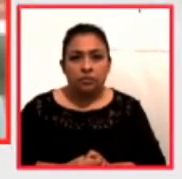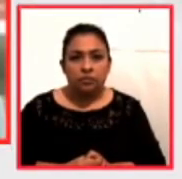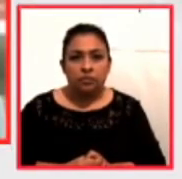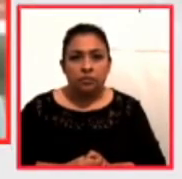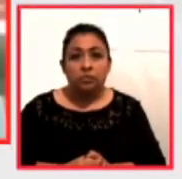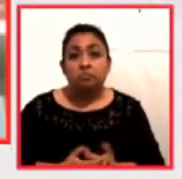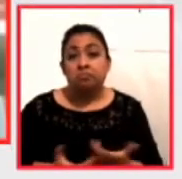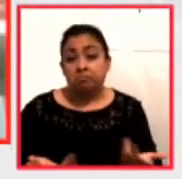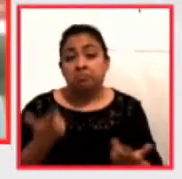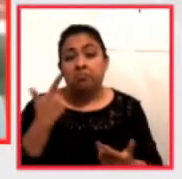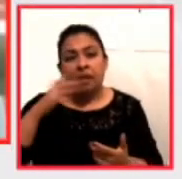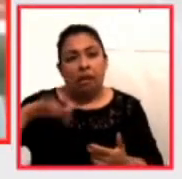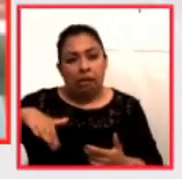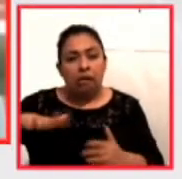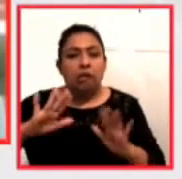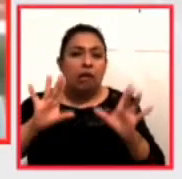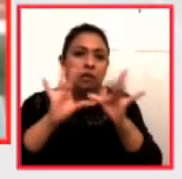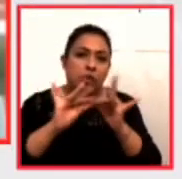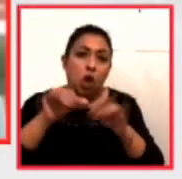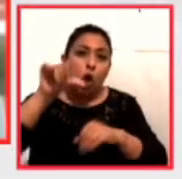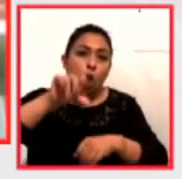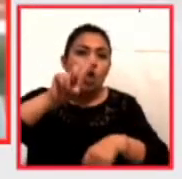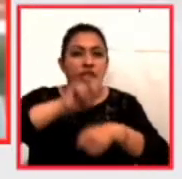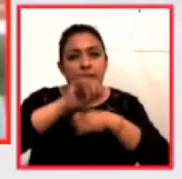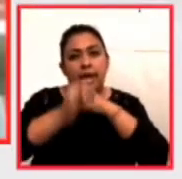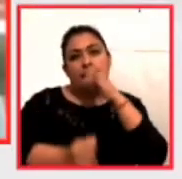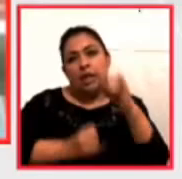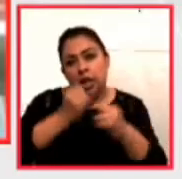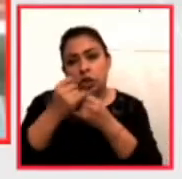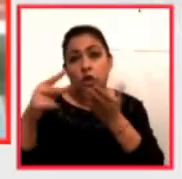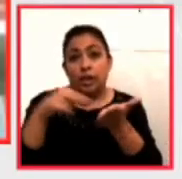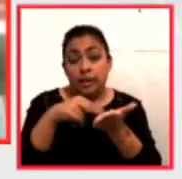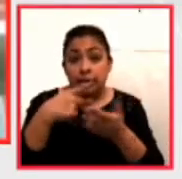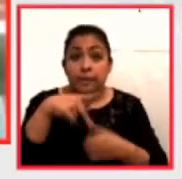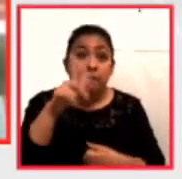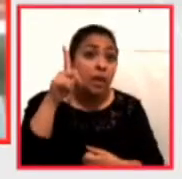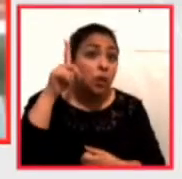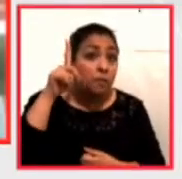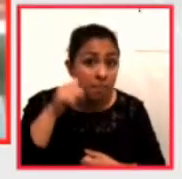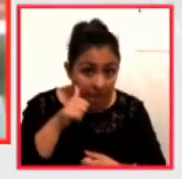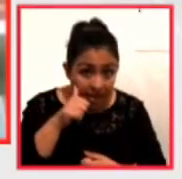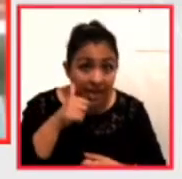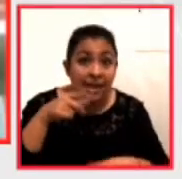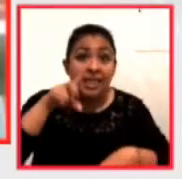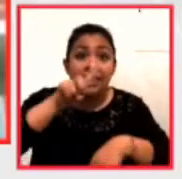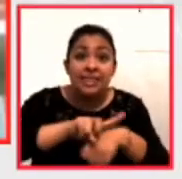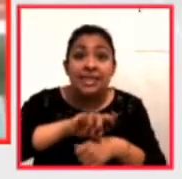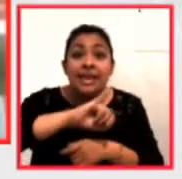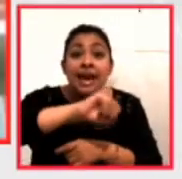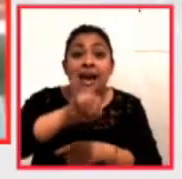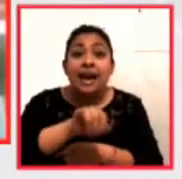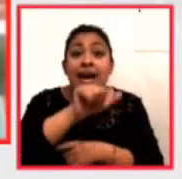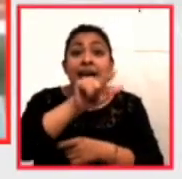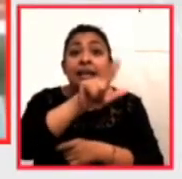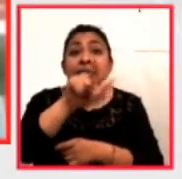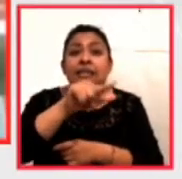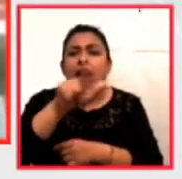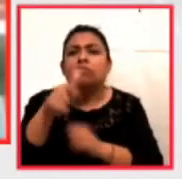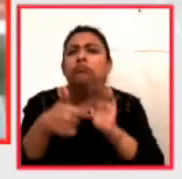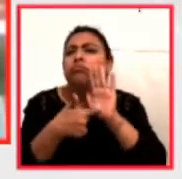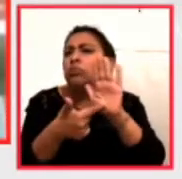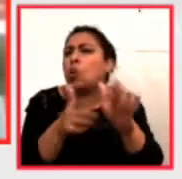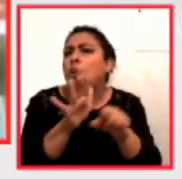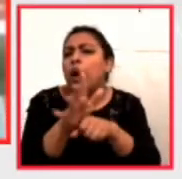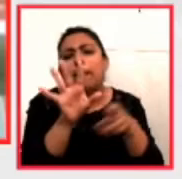Bueno, ya hemos hablado mucho de que hoy es el Día Internacional de la Danza, pero el día de mañana es el Día del Jazz. ¿Y cuál es la oferta que